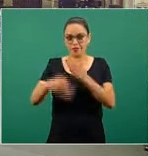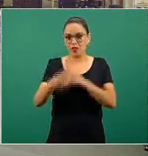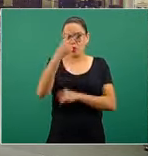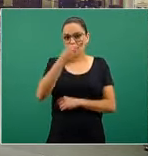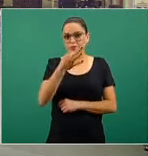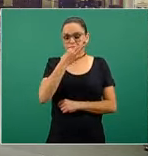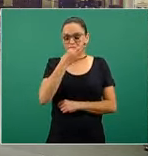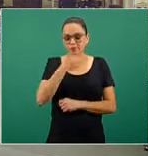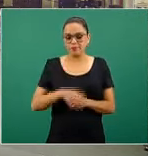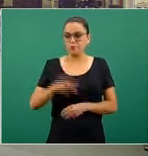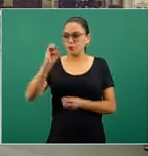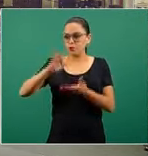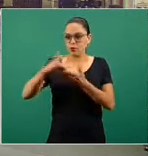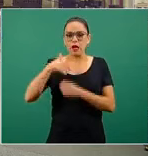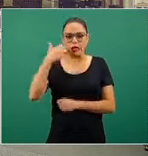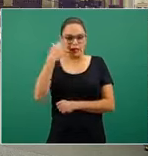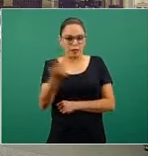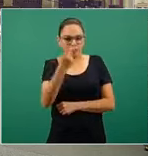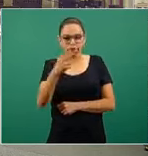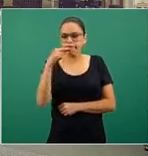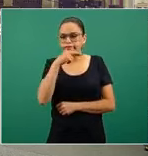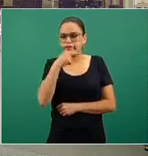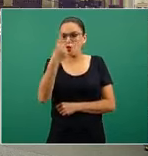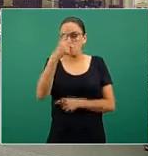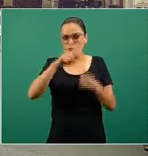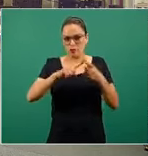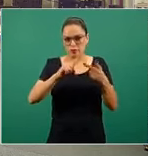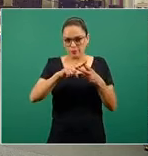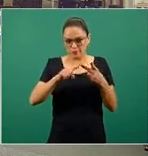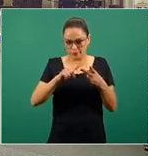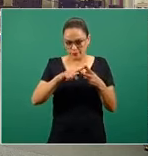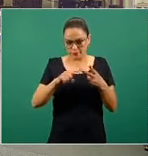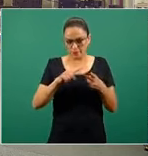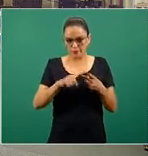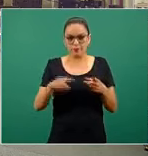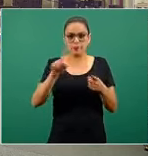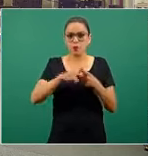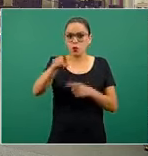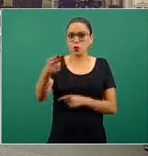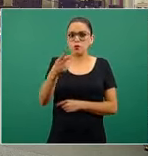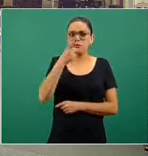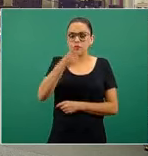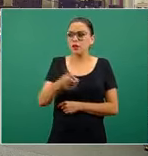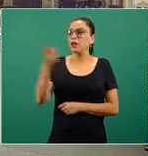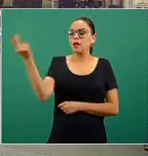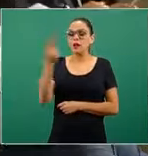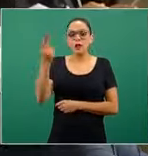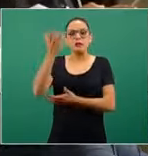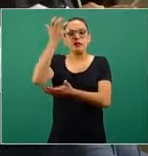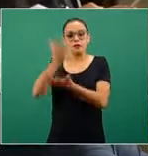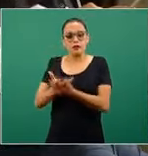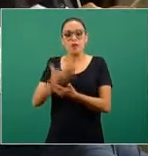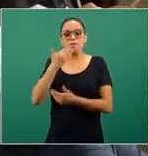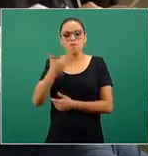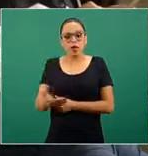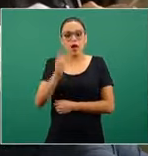diario 24 Horas. Rápidamente, 2 preguntas. Usted acaba de hacer las recomendaciones de que los adultos mayores tienen que ir bien dormidos,